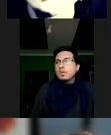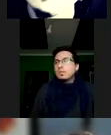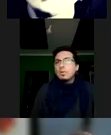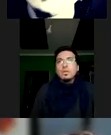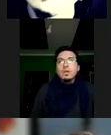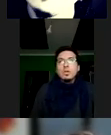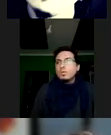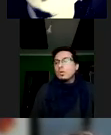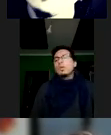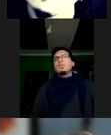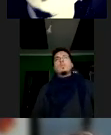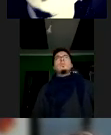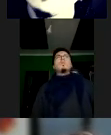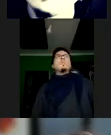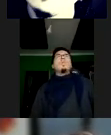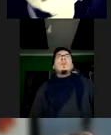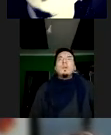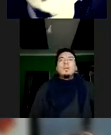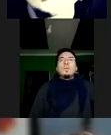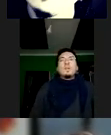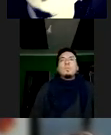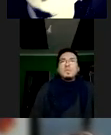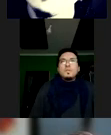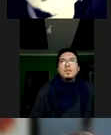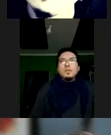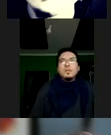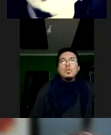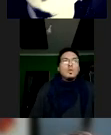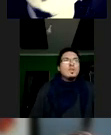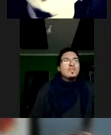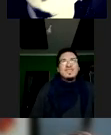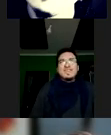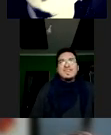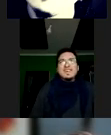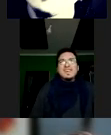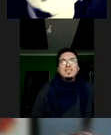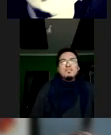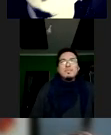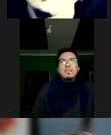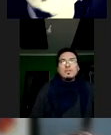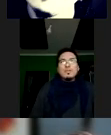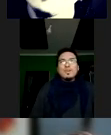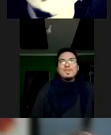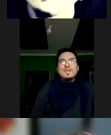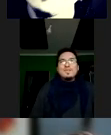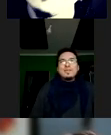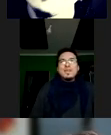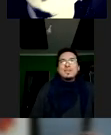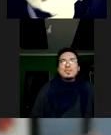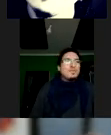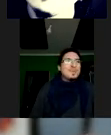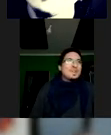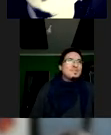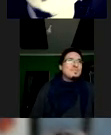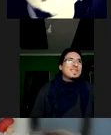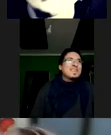chiquillos, estamos a 4 de agosto, miércoles 4 de agosto, ya pasamos el mes de julio, hay tantos memes de julio, pero ya pasó